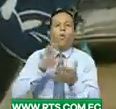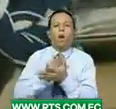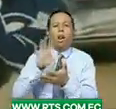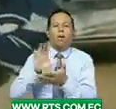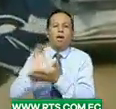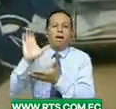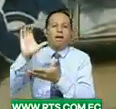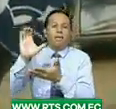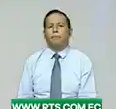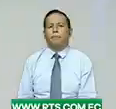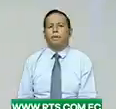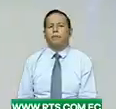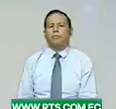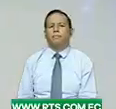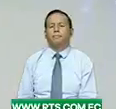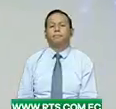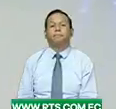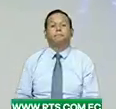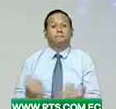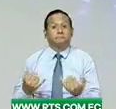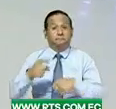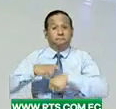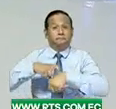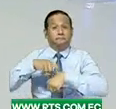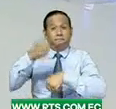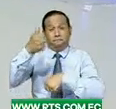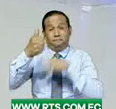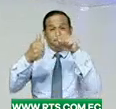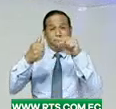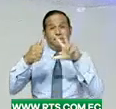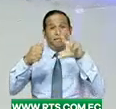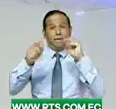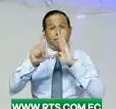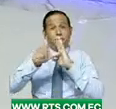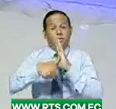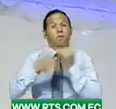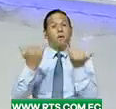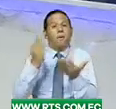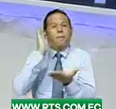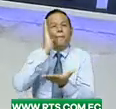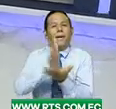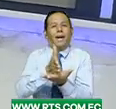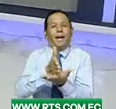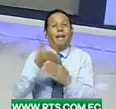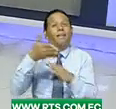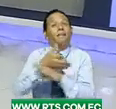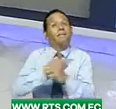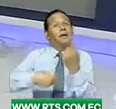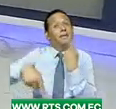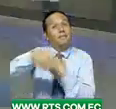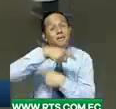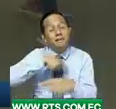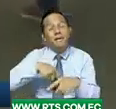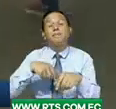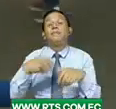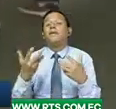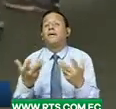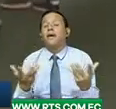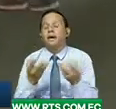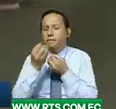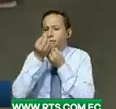Carlos Julio Gurumendi. Y bien, cuando son las 22:30, es momento de irnos a un corte comercial, pero cuando regresemos